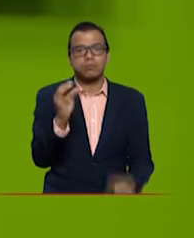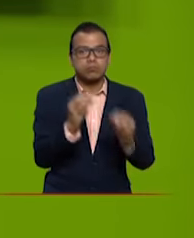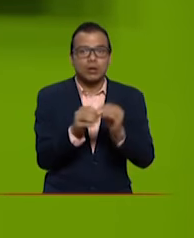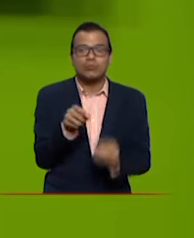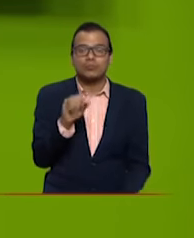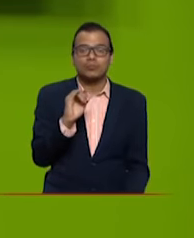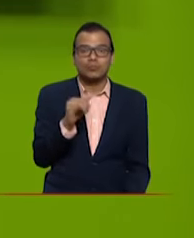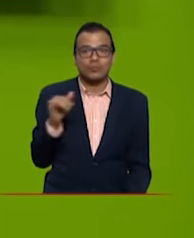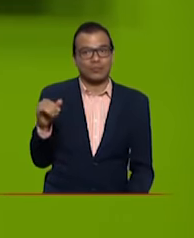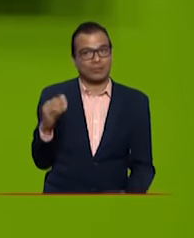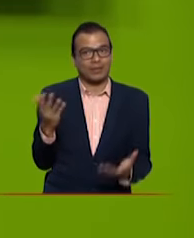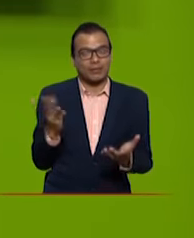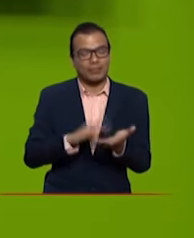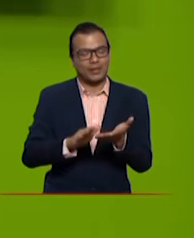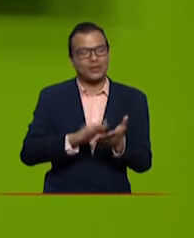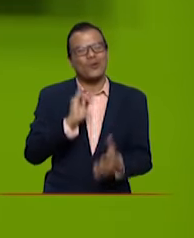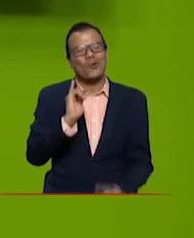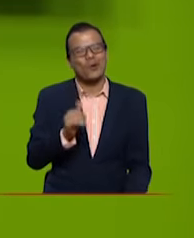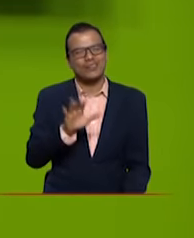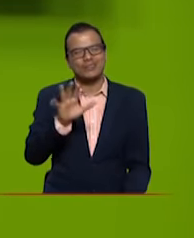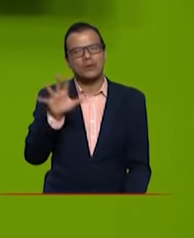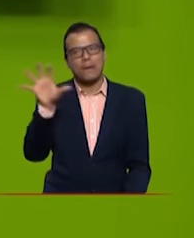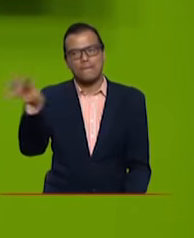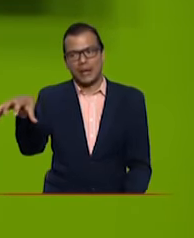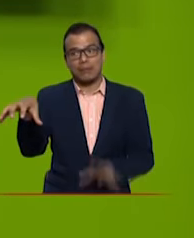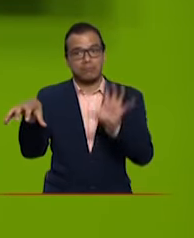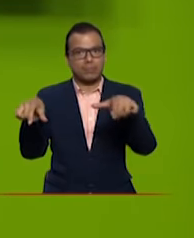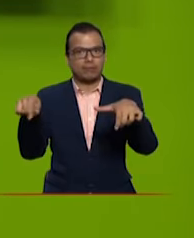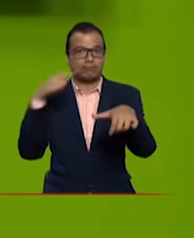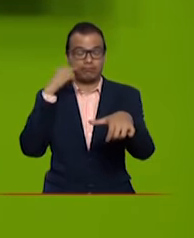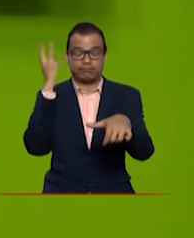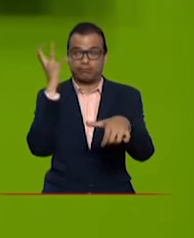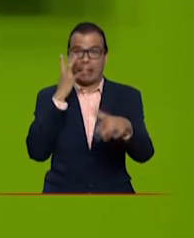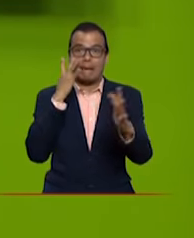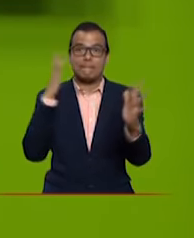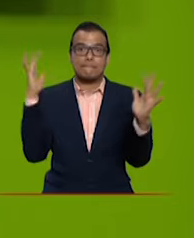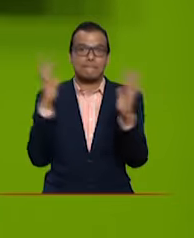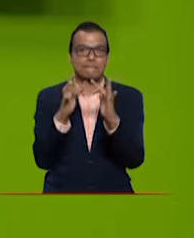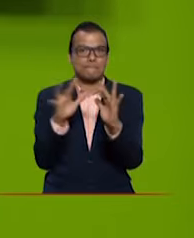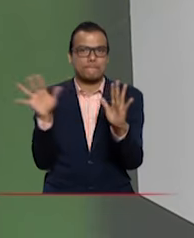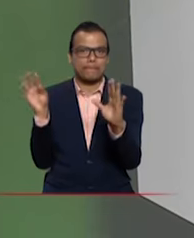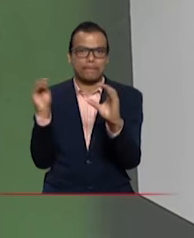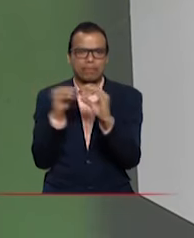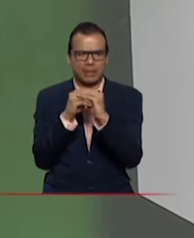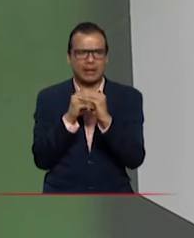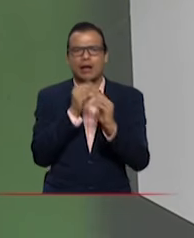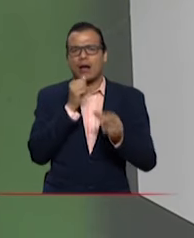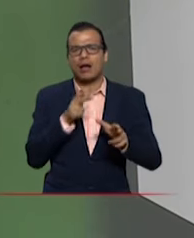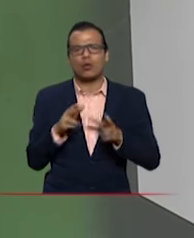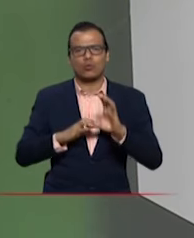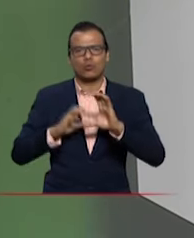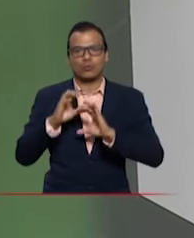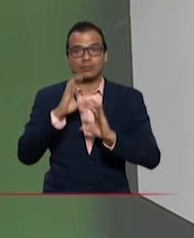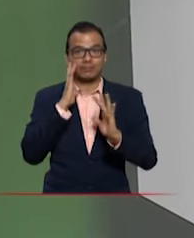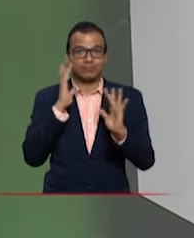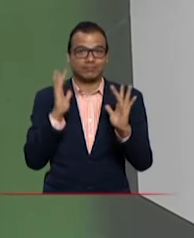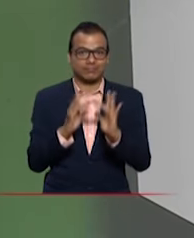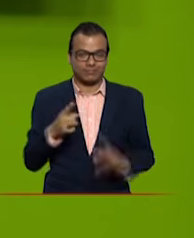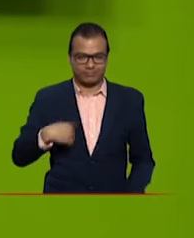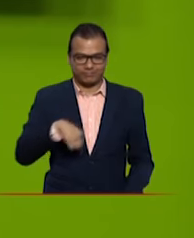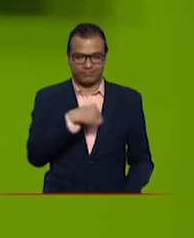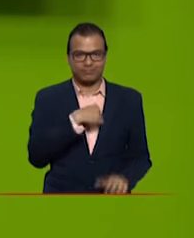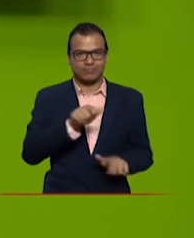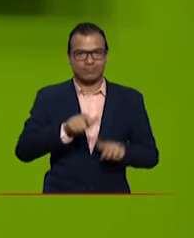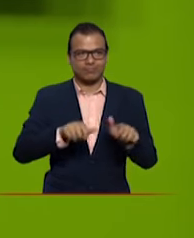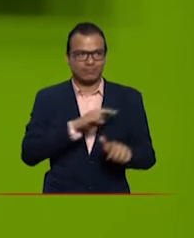entregar espectaculares, dos muelles que son dignos de nuestro río Cauca, dignos de nosotros como vallecaucanos, y sobre todo que